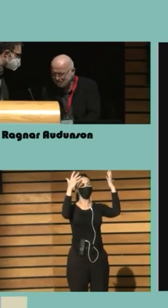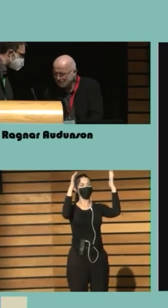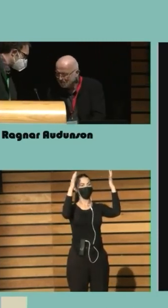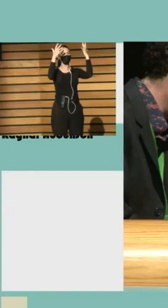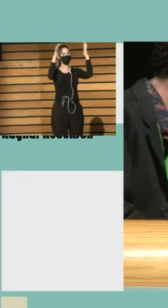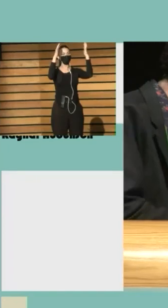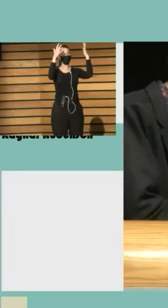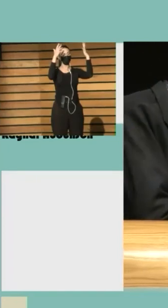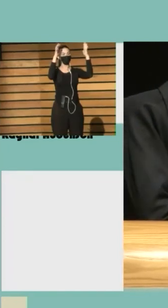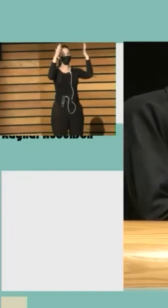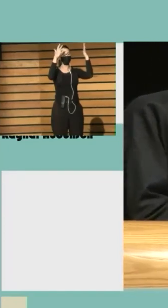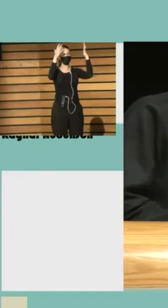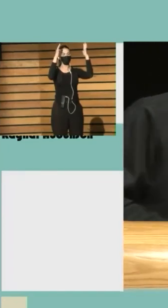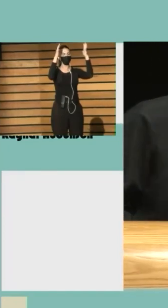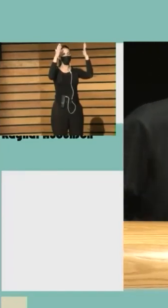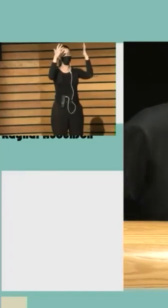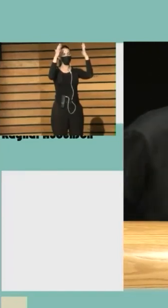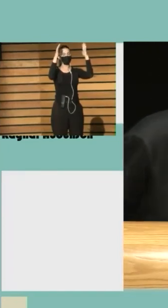Bueno